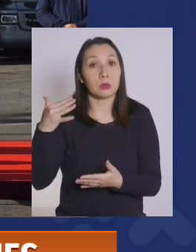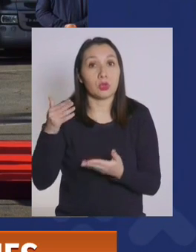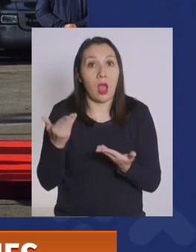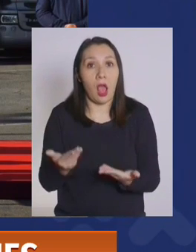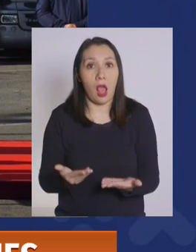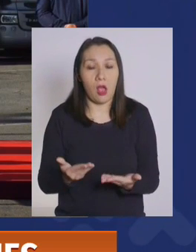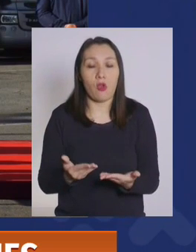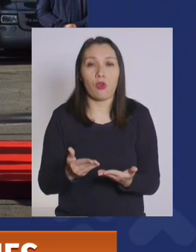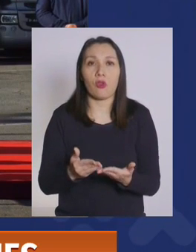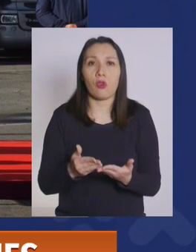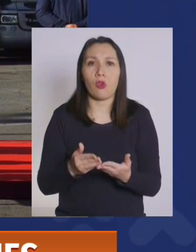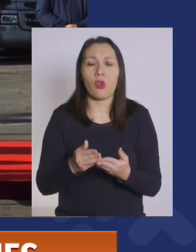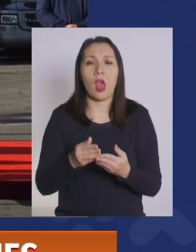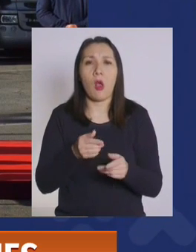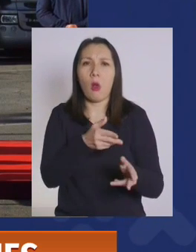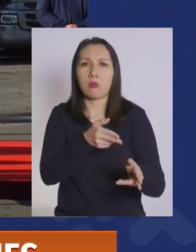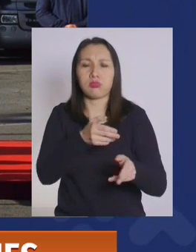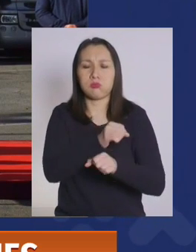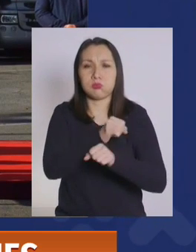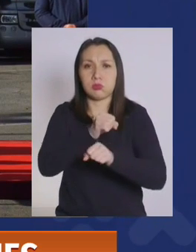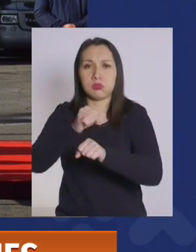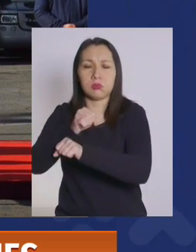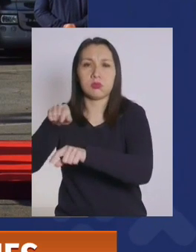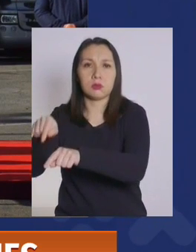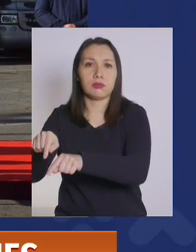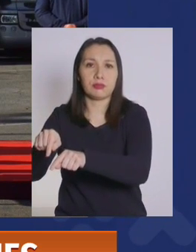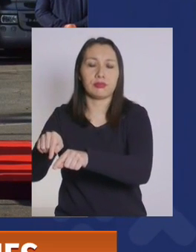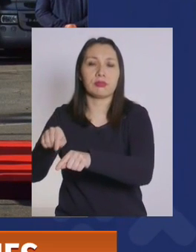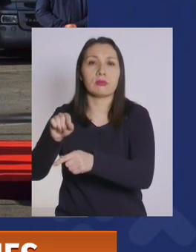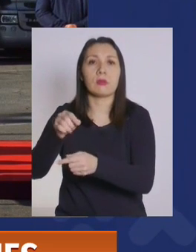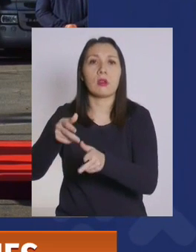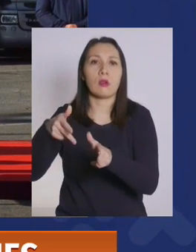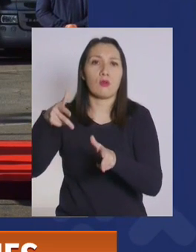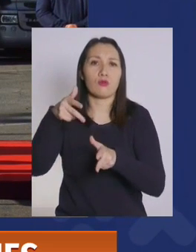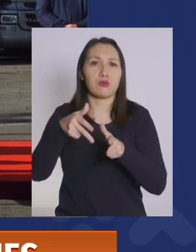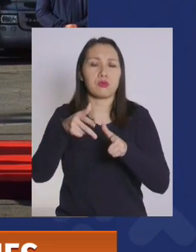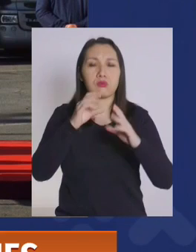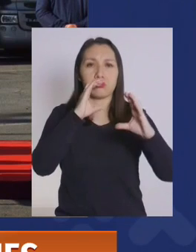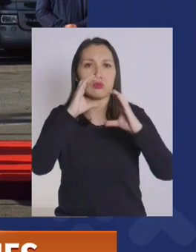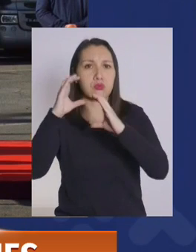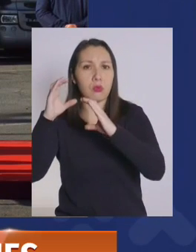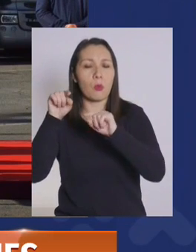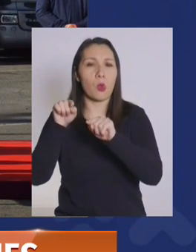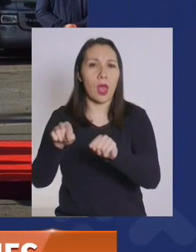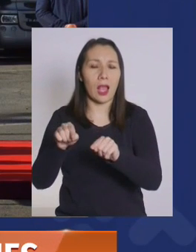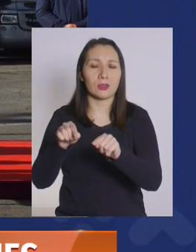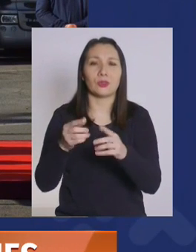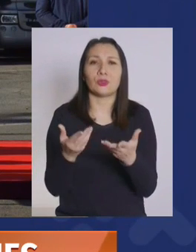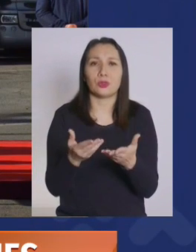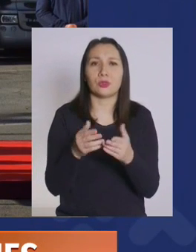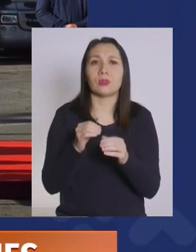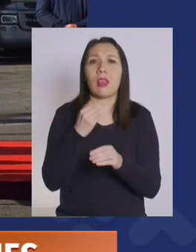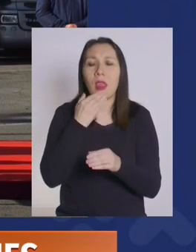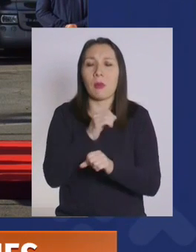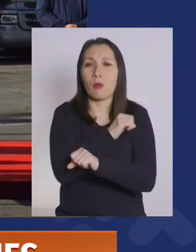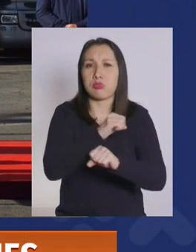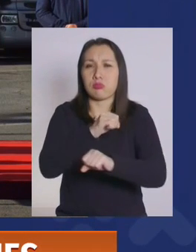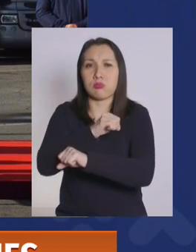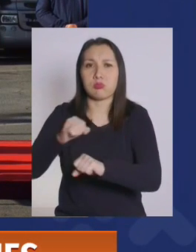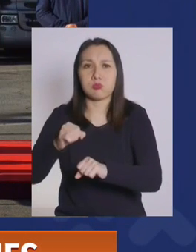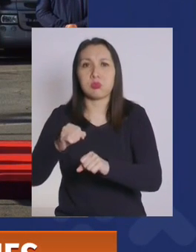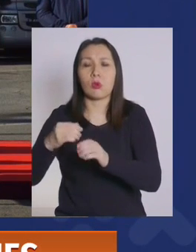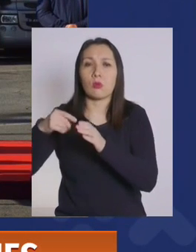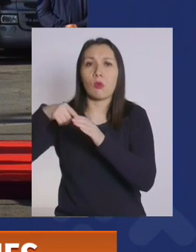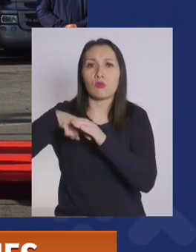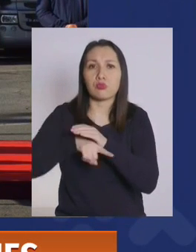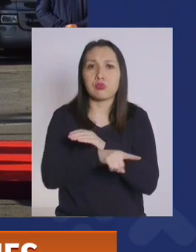ahora con los atentados a estaciones de telecomunicaciones, con los atentados al